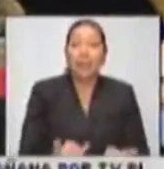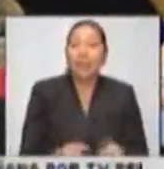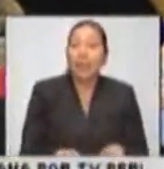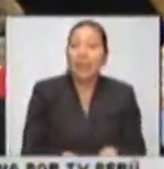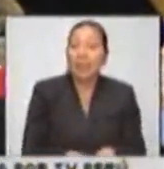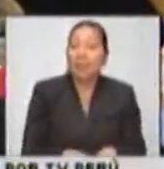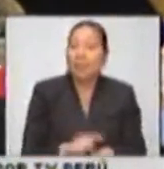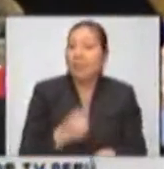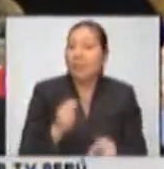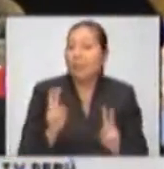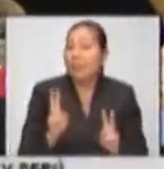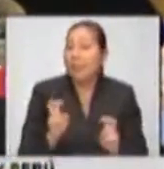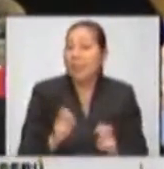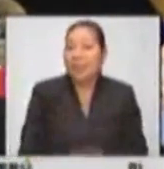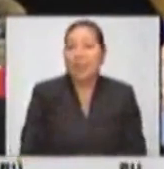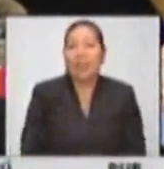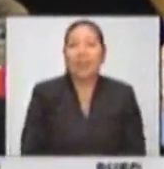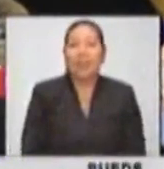también es un tema, o sea,